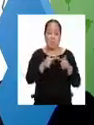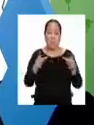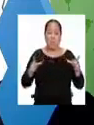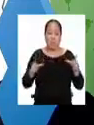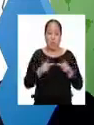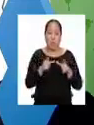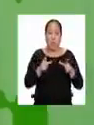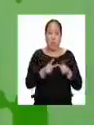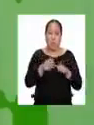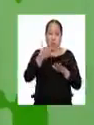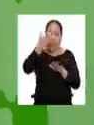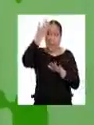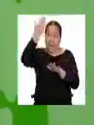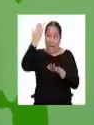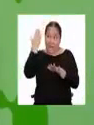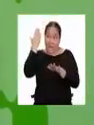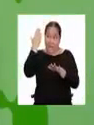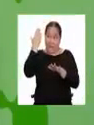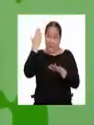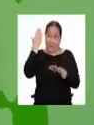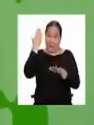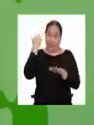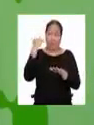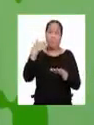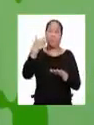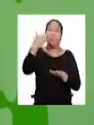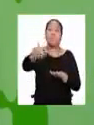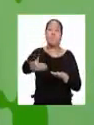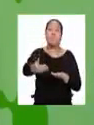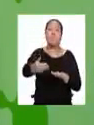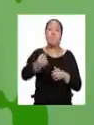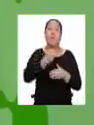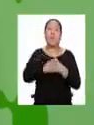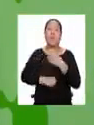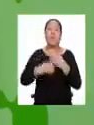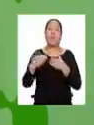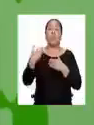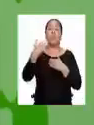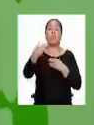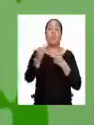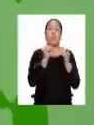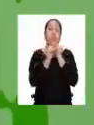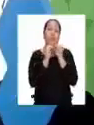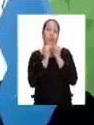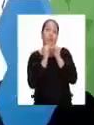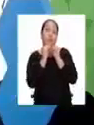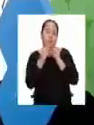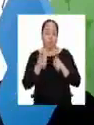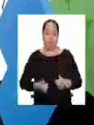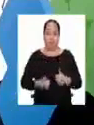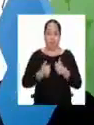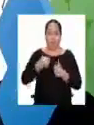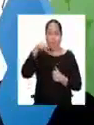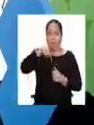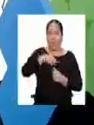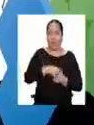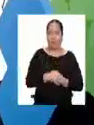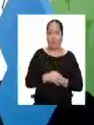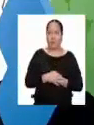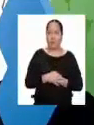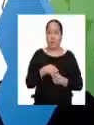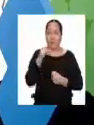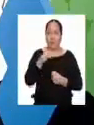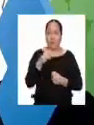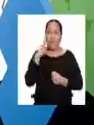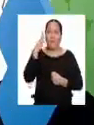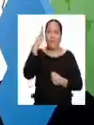nuestros descendientes. ¡Ah! ¿Y cómo nuestros descendientes regularían nuestra realidad? Bueno, haciéndolo